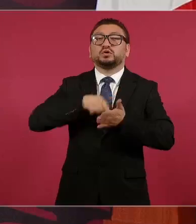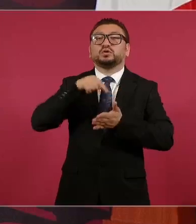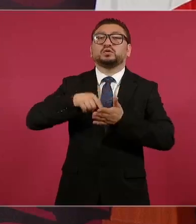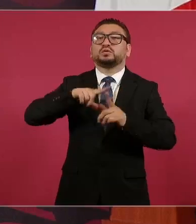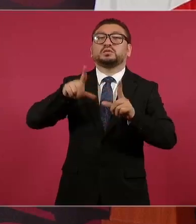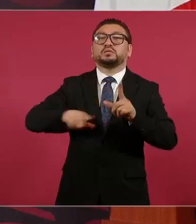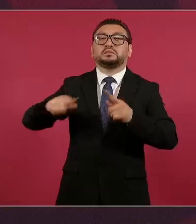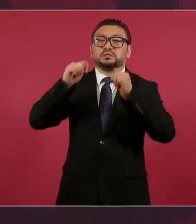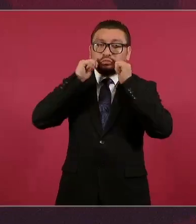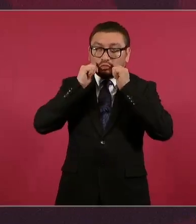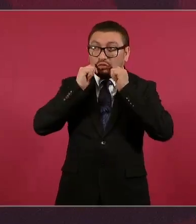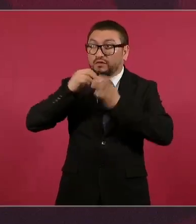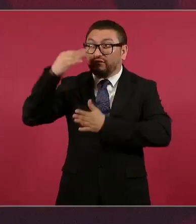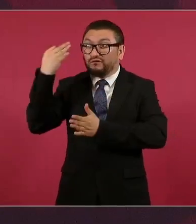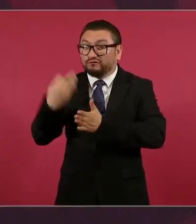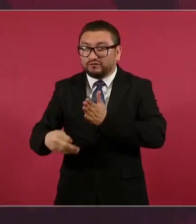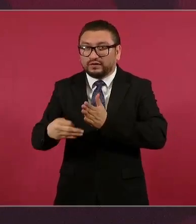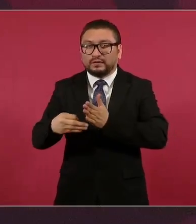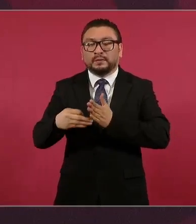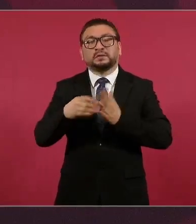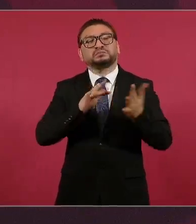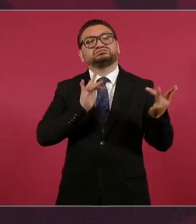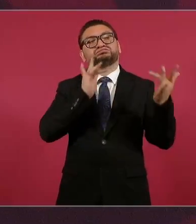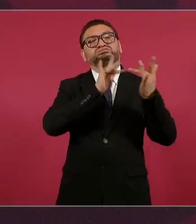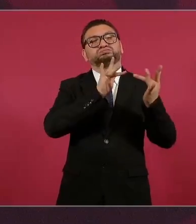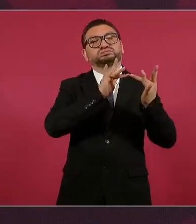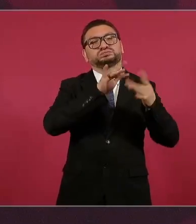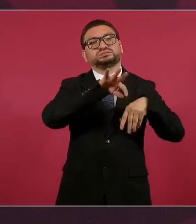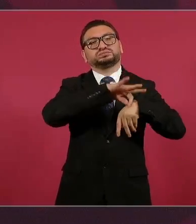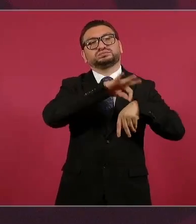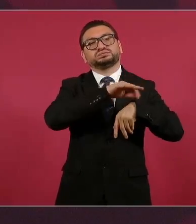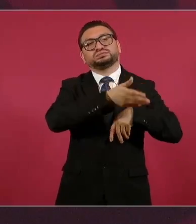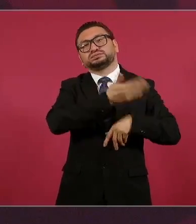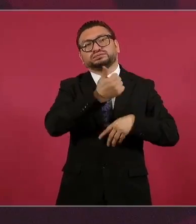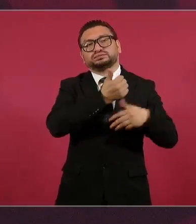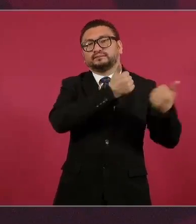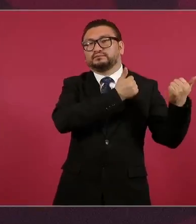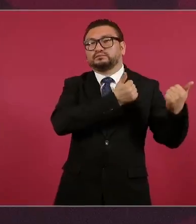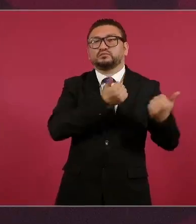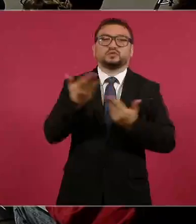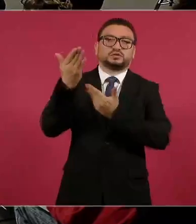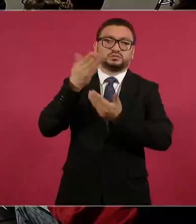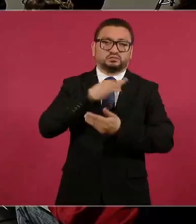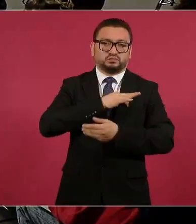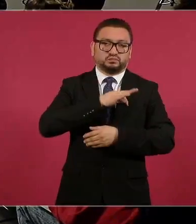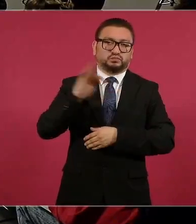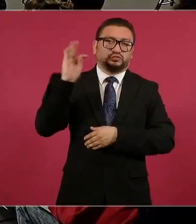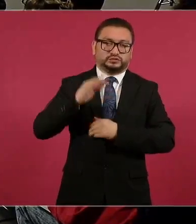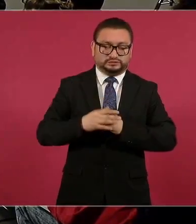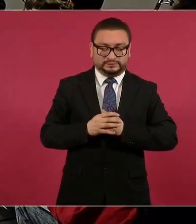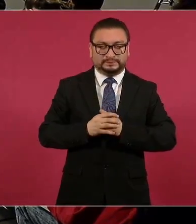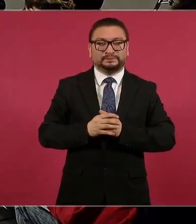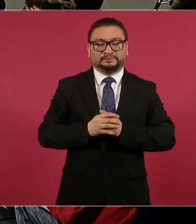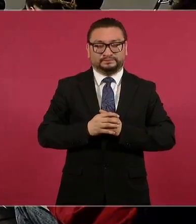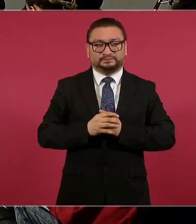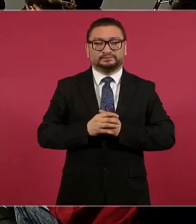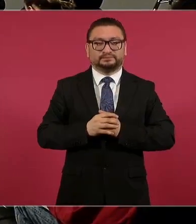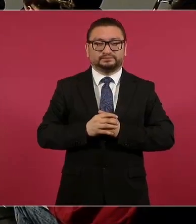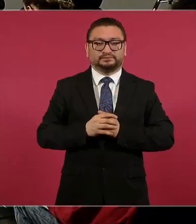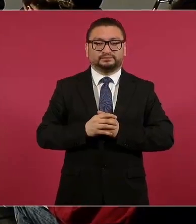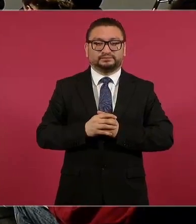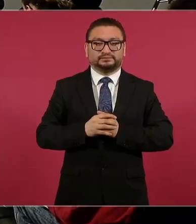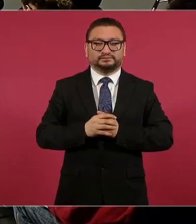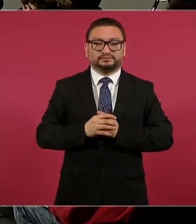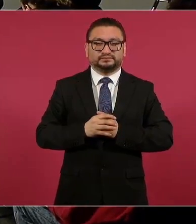país se pueda llevar de la megafarmacia.